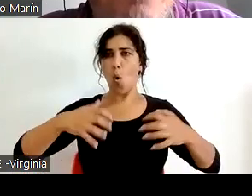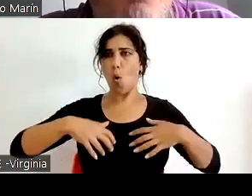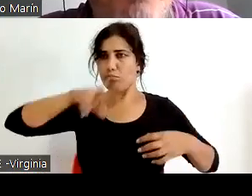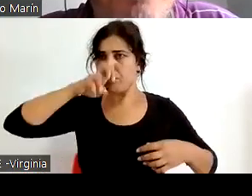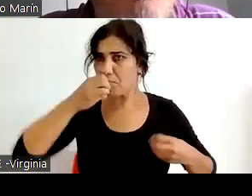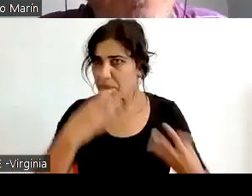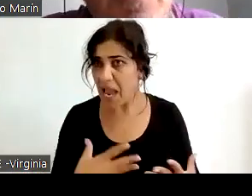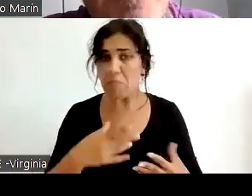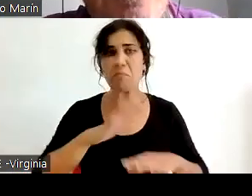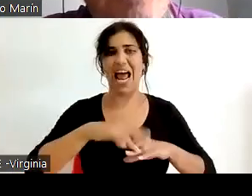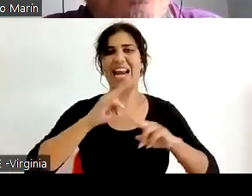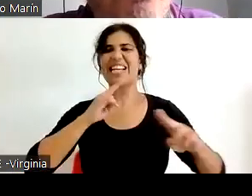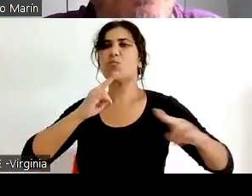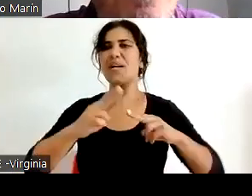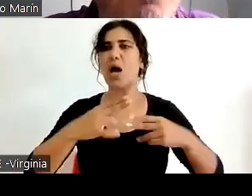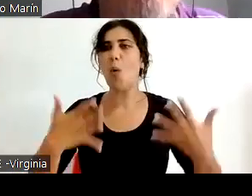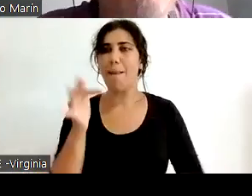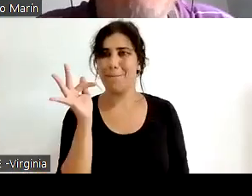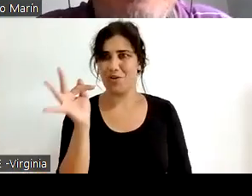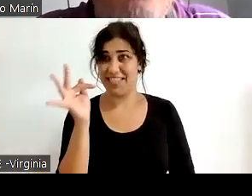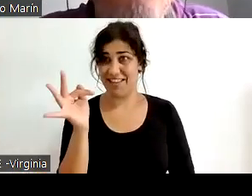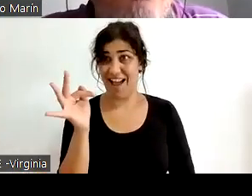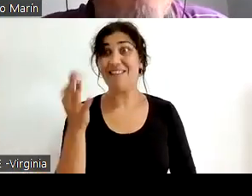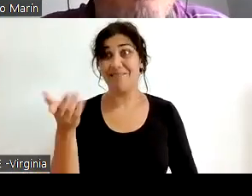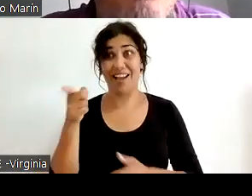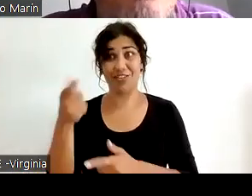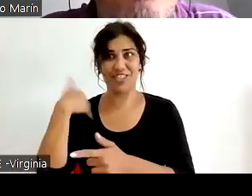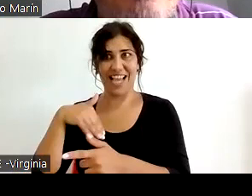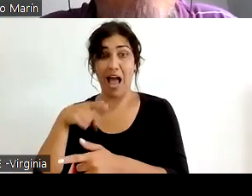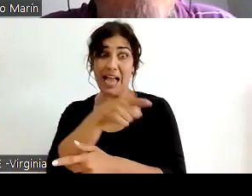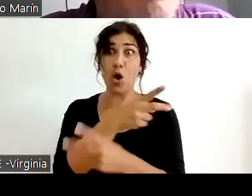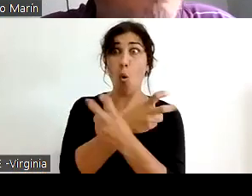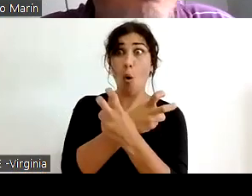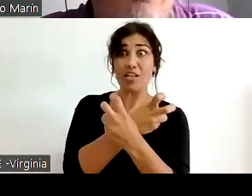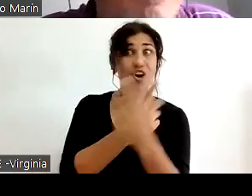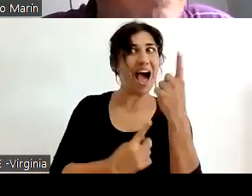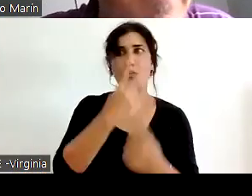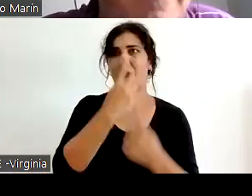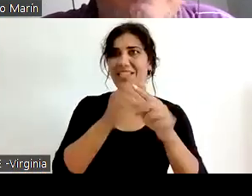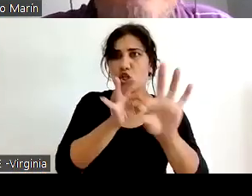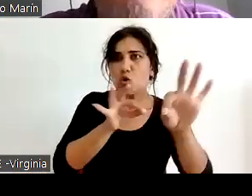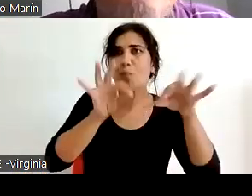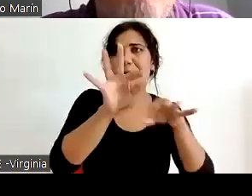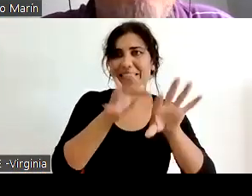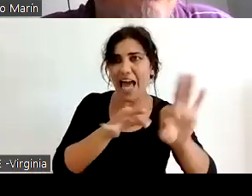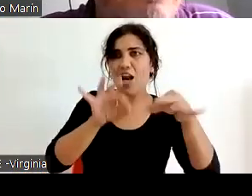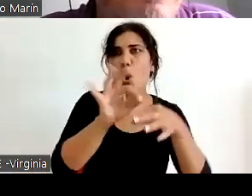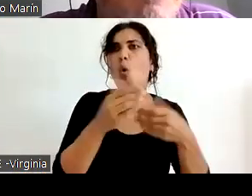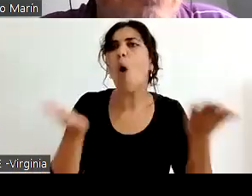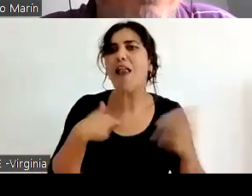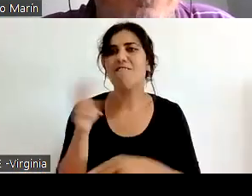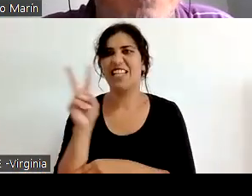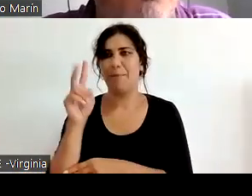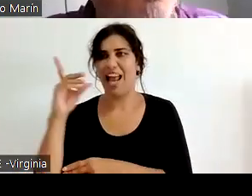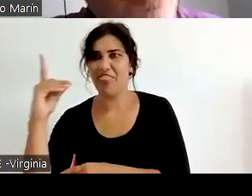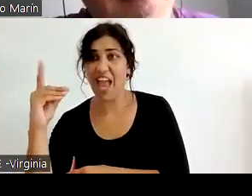dé respuesta, pues a veces en el caso de los huesos tenemos que suplementarlo o hemos de llegar a suplementarlo pues, con vitamina D o con